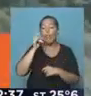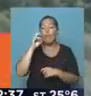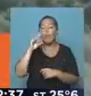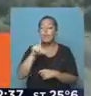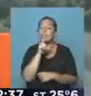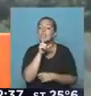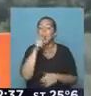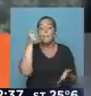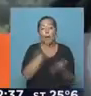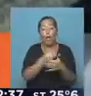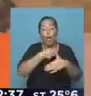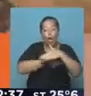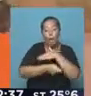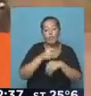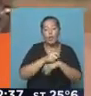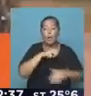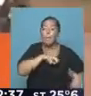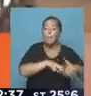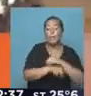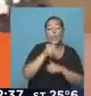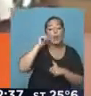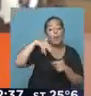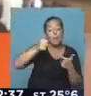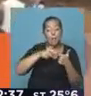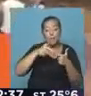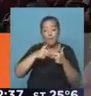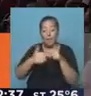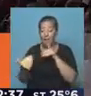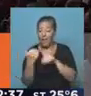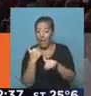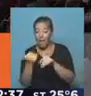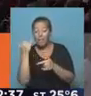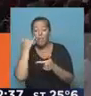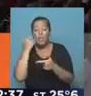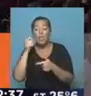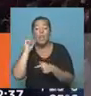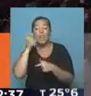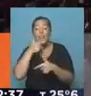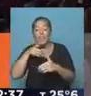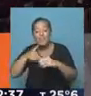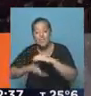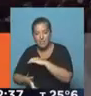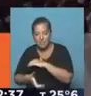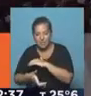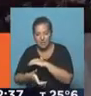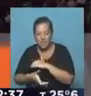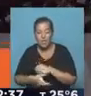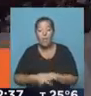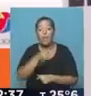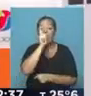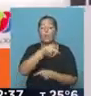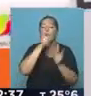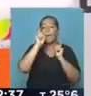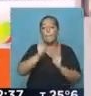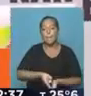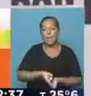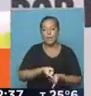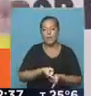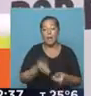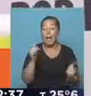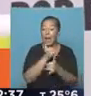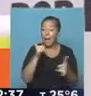periodo son las del metro de Lima la carretera interoceánica y un gasoducto la causa odebrecht también salpicó la